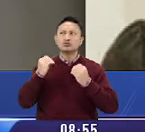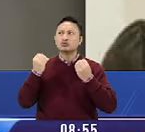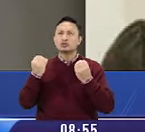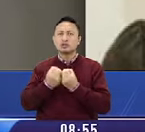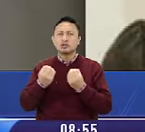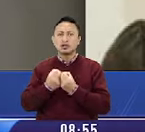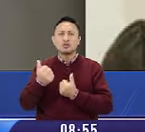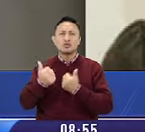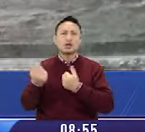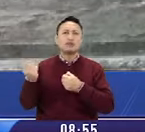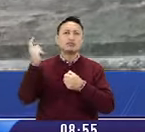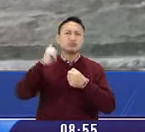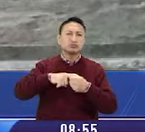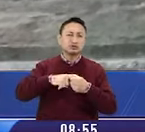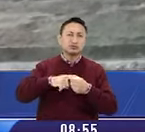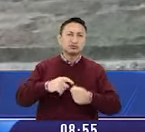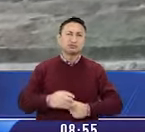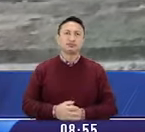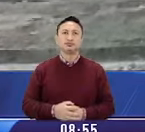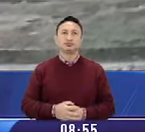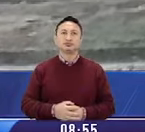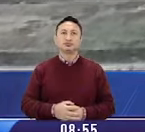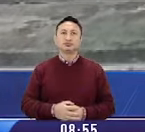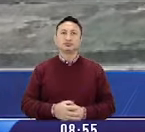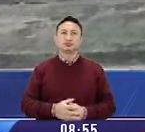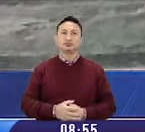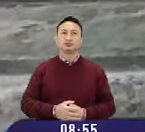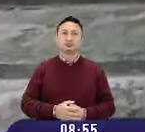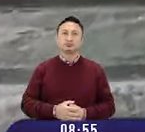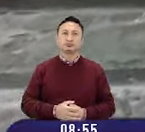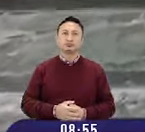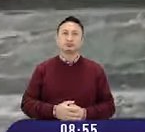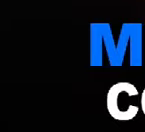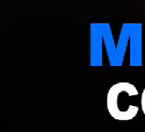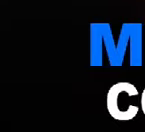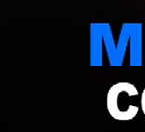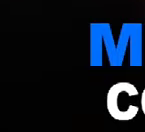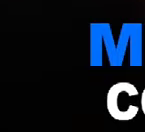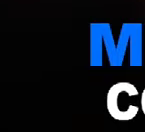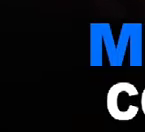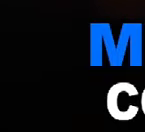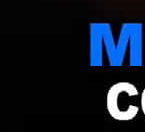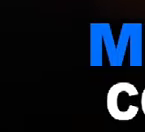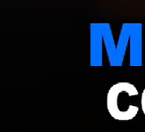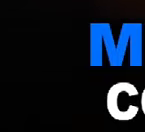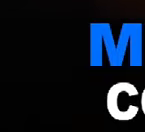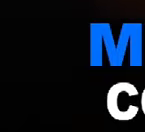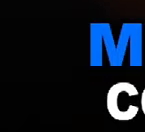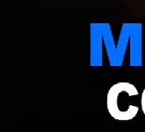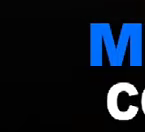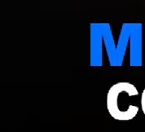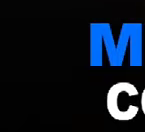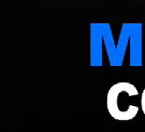terrorista pertenecería. Informó Marilyn Jaramillo.